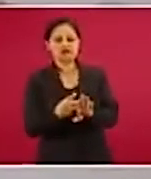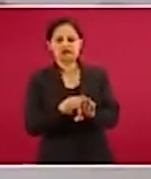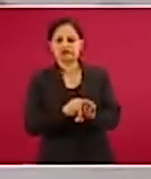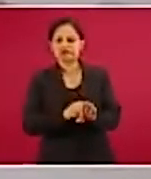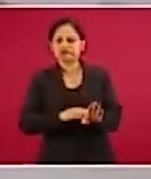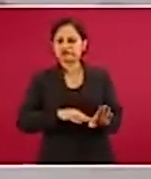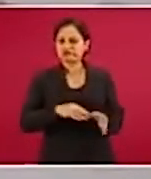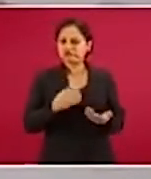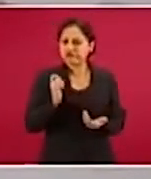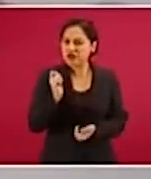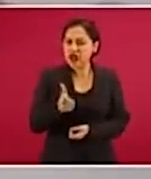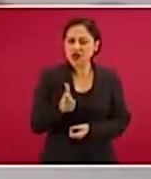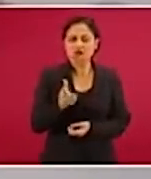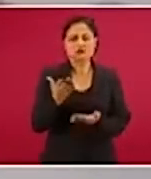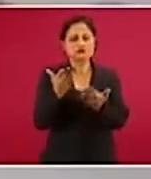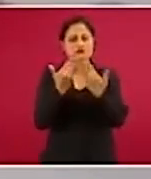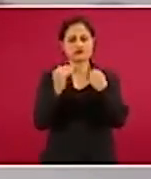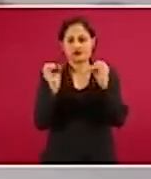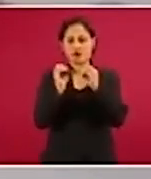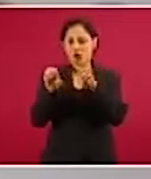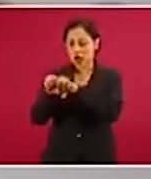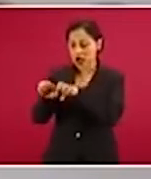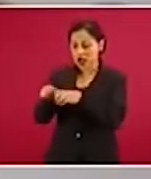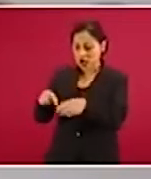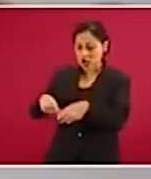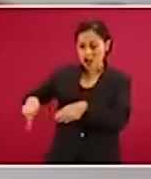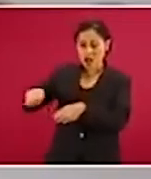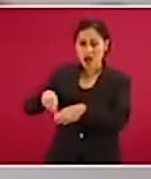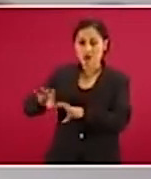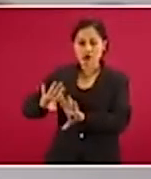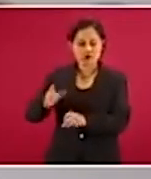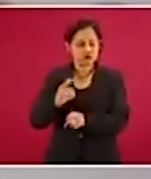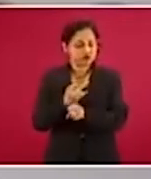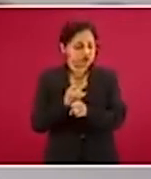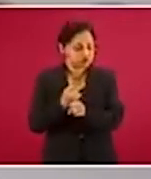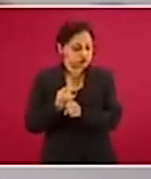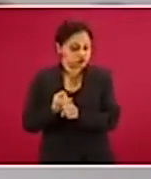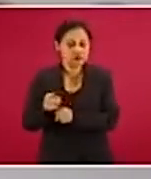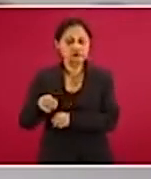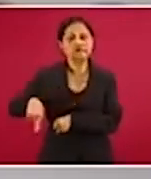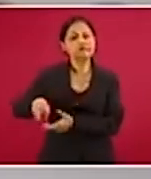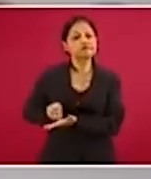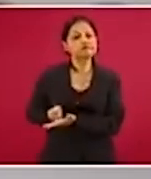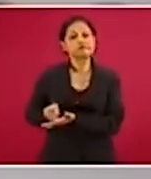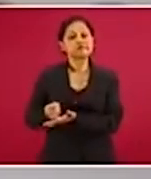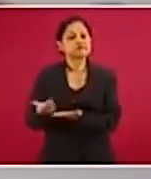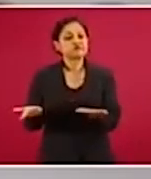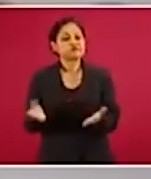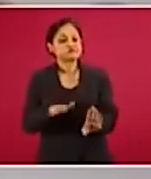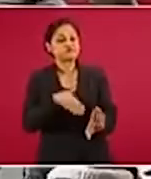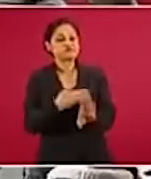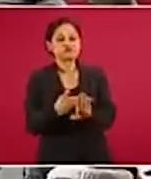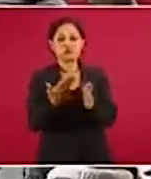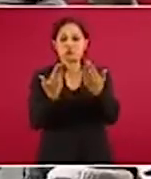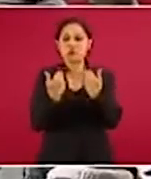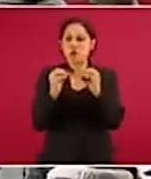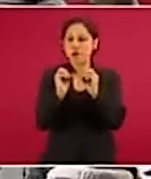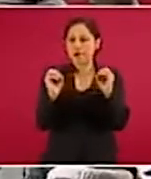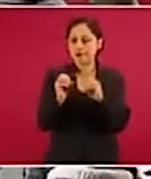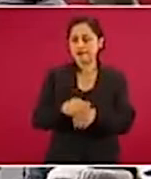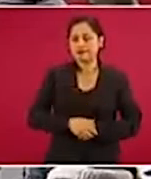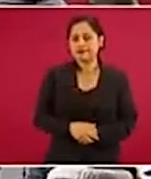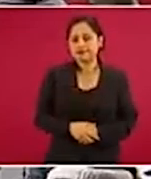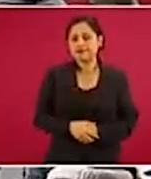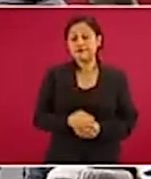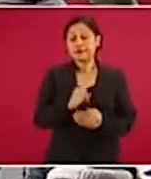fue un claro consenso de todos en el informe es prolijo